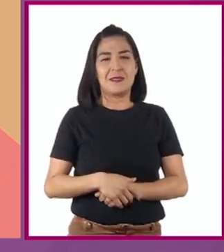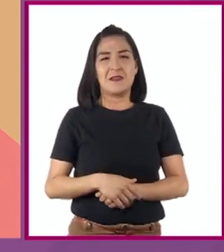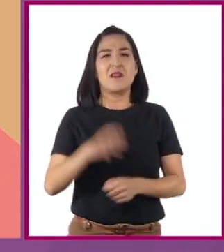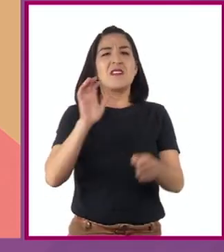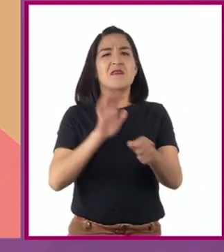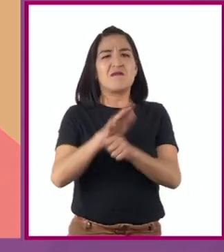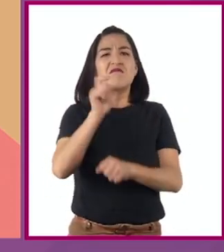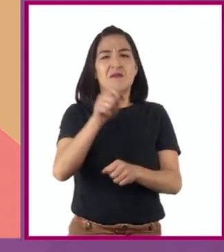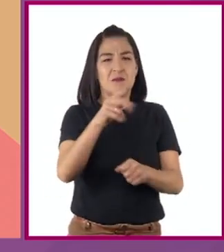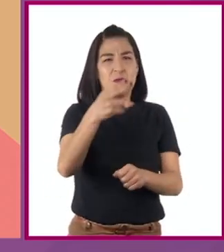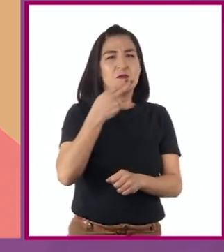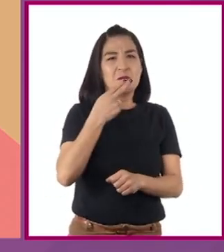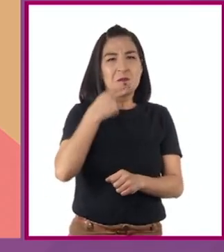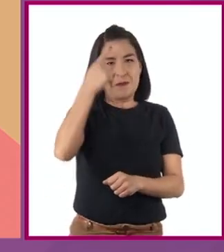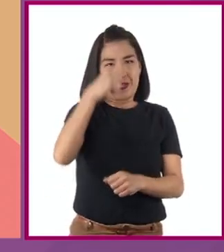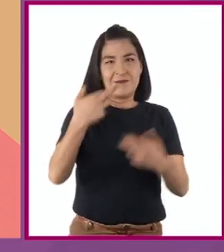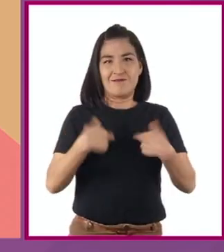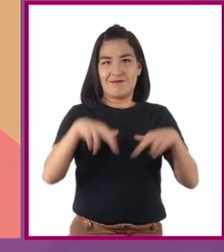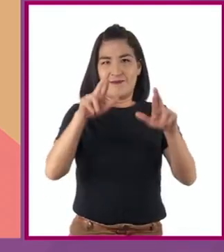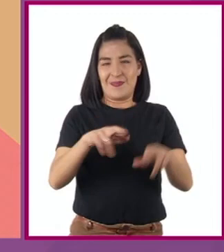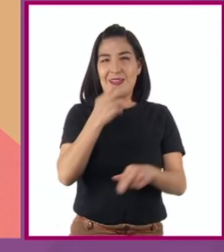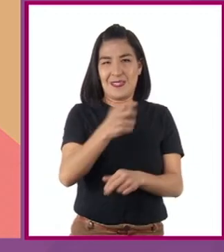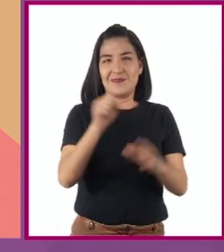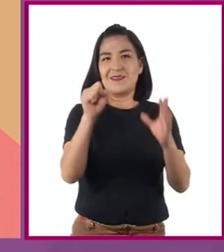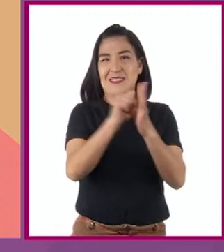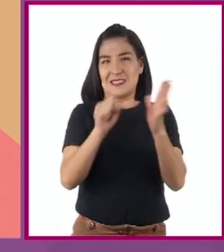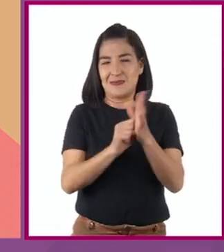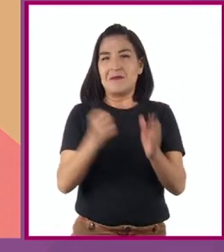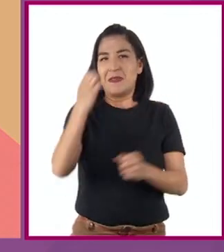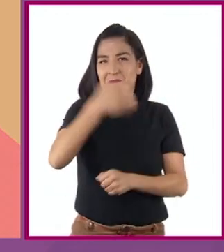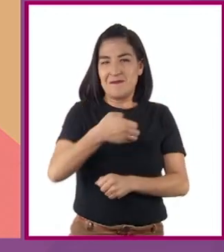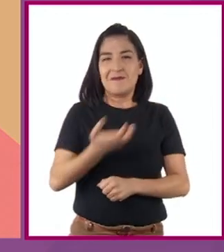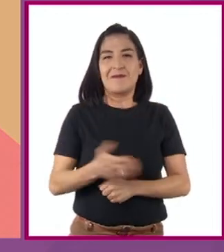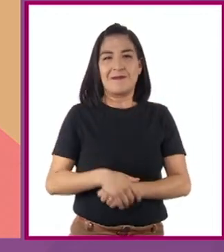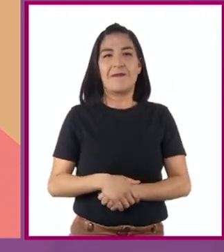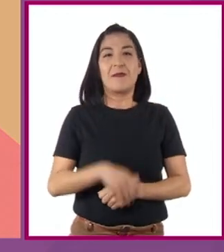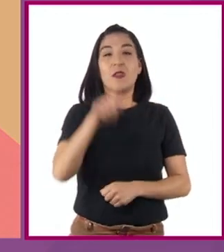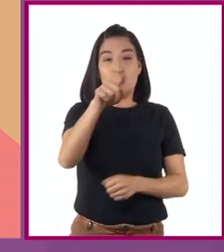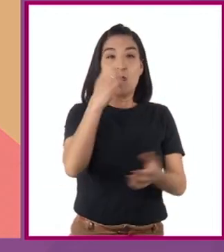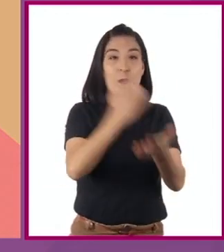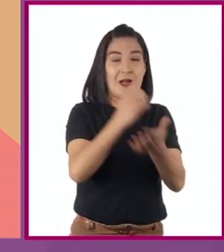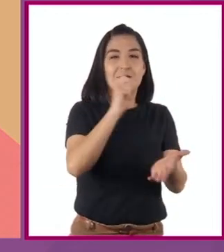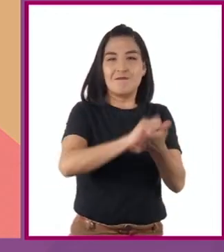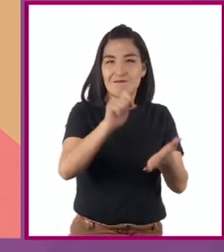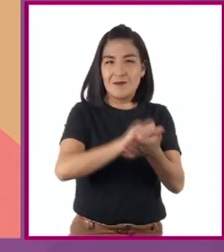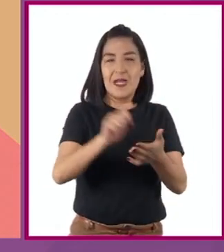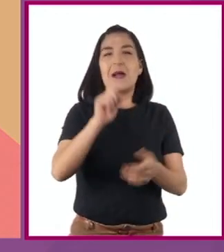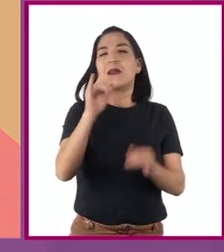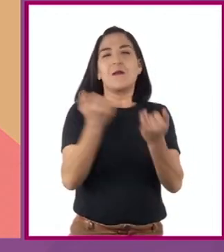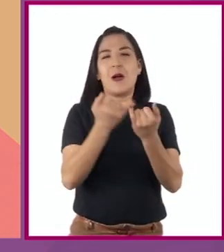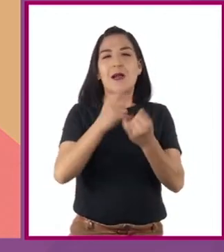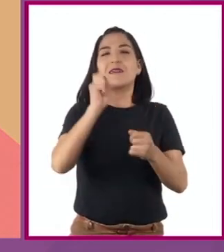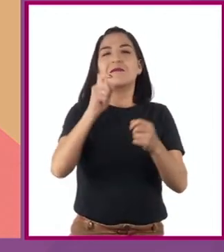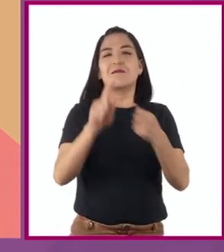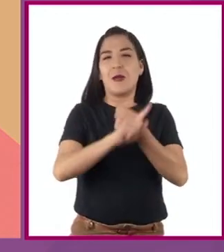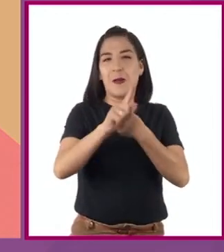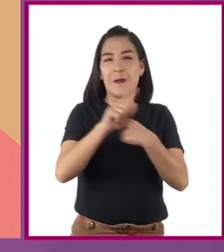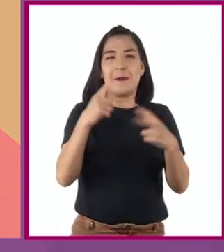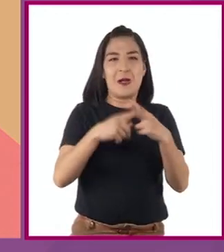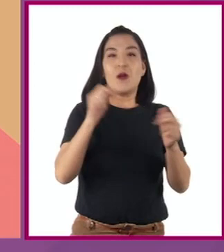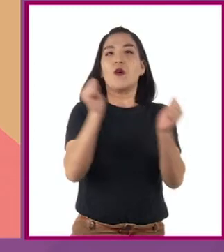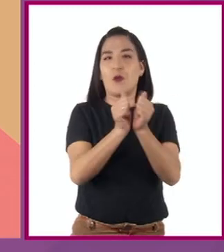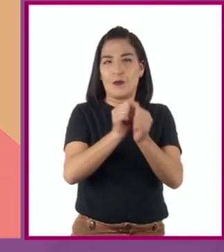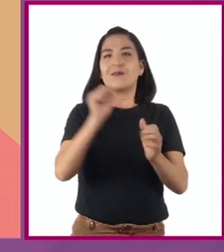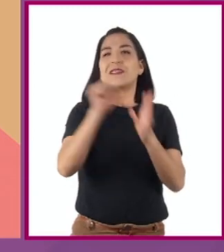contexto podrían utilizar ustedes para representar el sistema de ecuaciones? Escriban en su cuaderno un problema que se resuelva con el sistema de